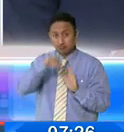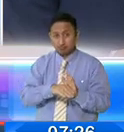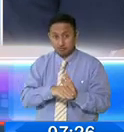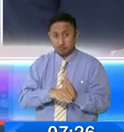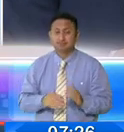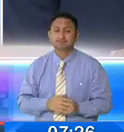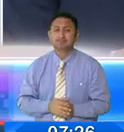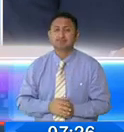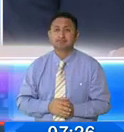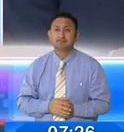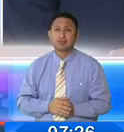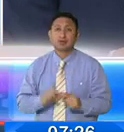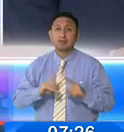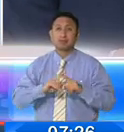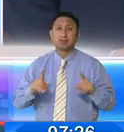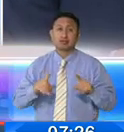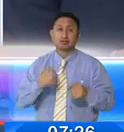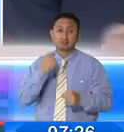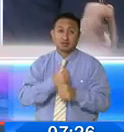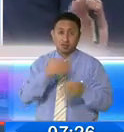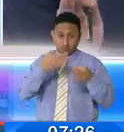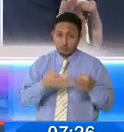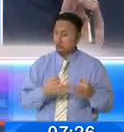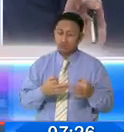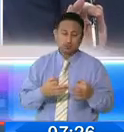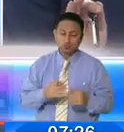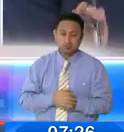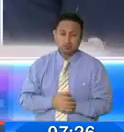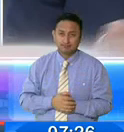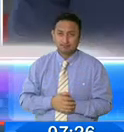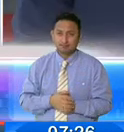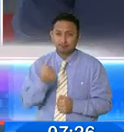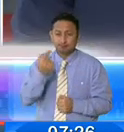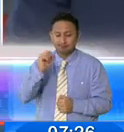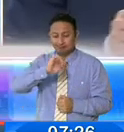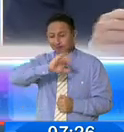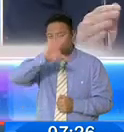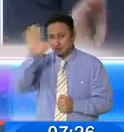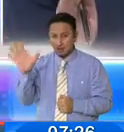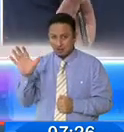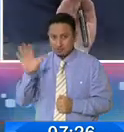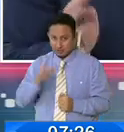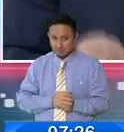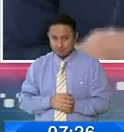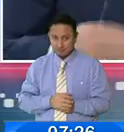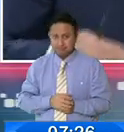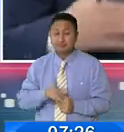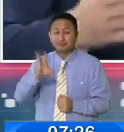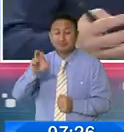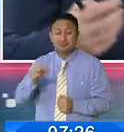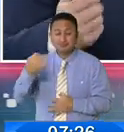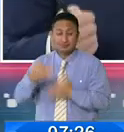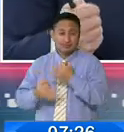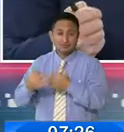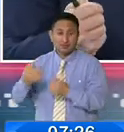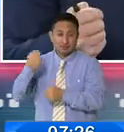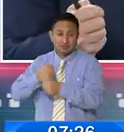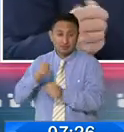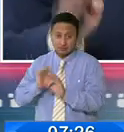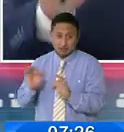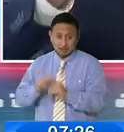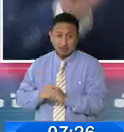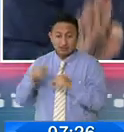pero en condiciones de informalidad. Y es un tema. Estamos claros. Ese es el punto de los informales que hay que tratar de ir escalando